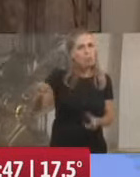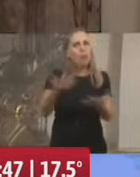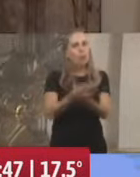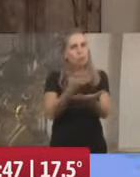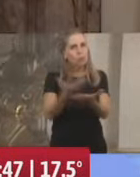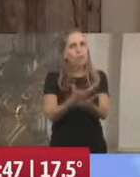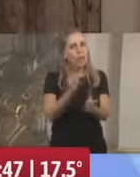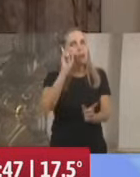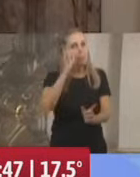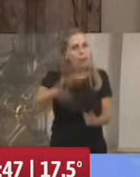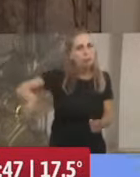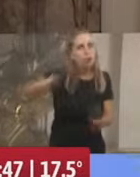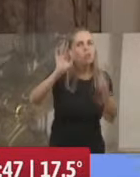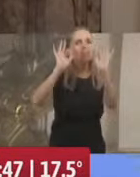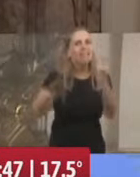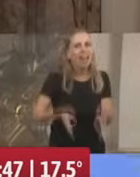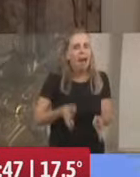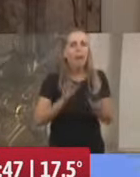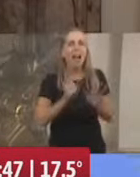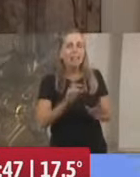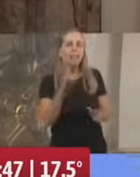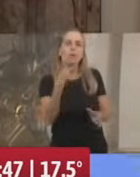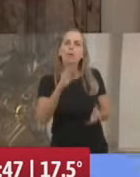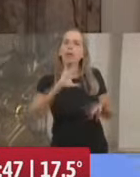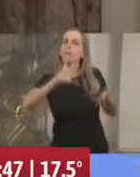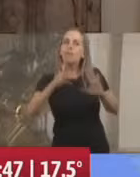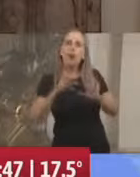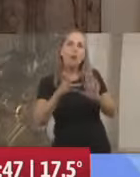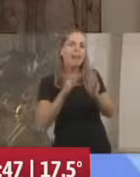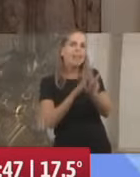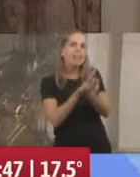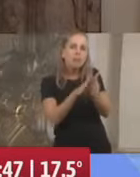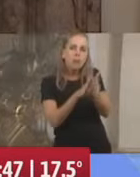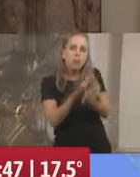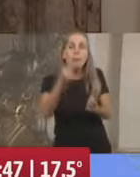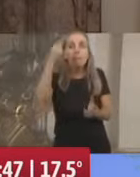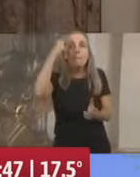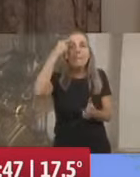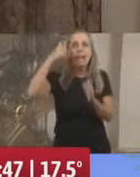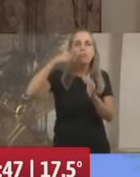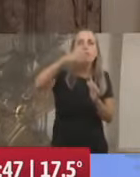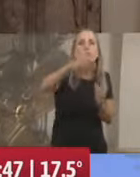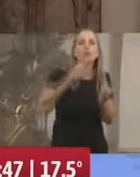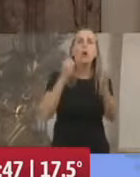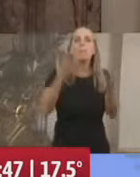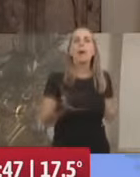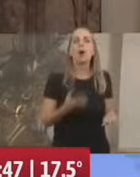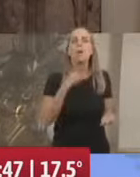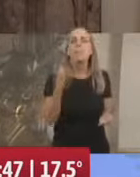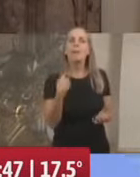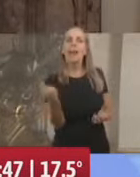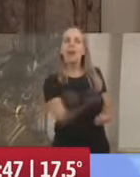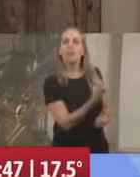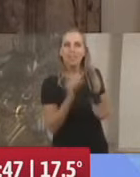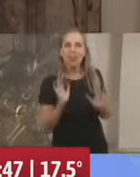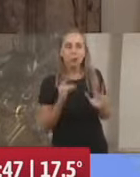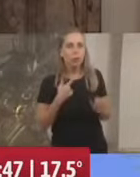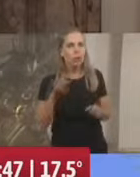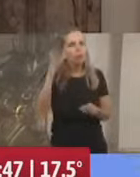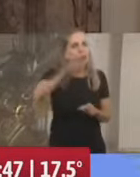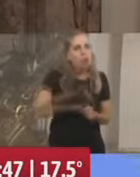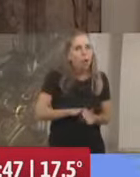macrismo, fuentes muy cercanas a Macri. No estoy hablando de diputados que hablan con Macri una vez cada tanto, sino gente muy